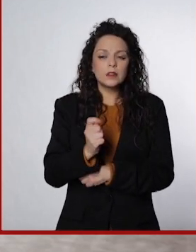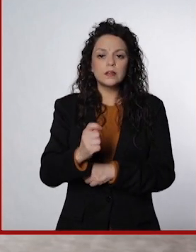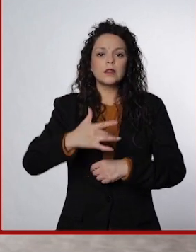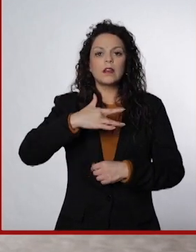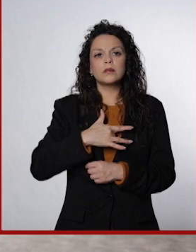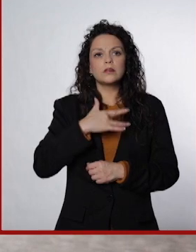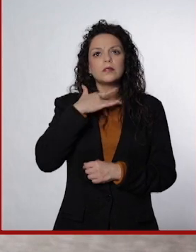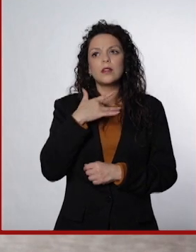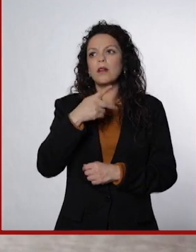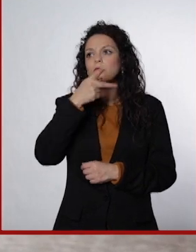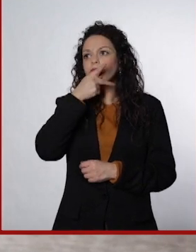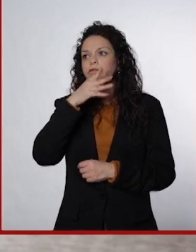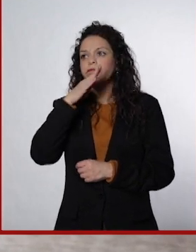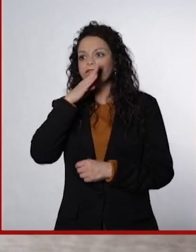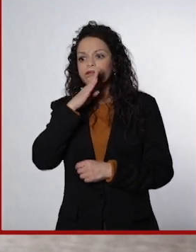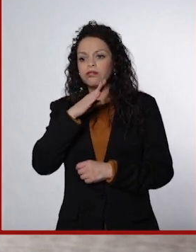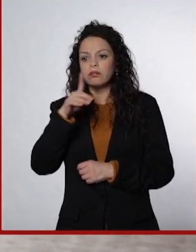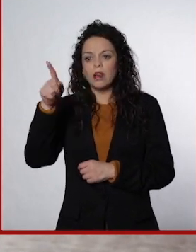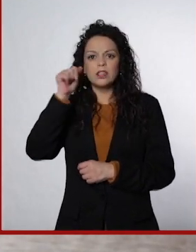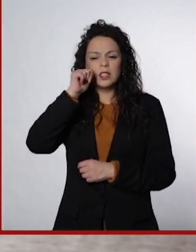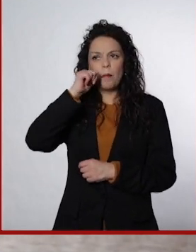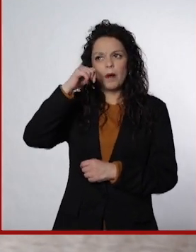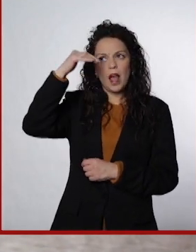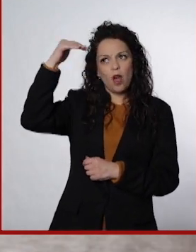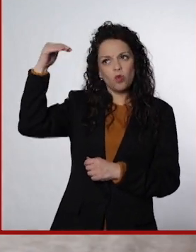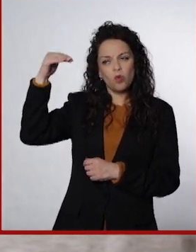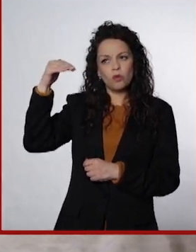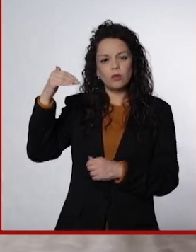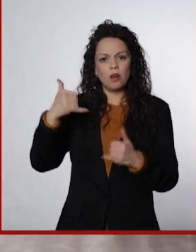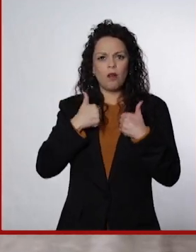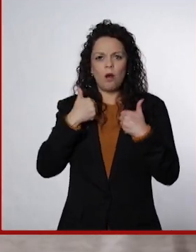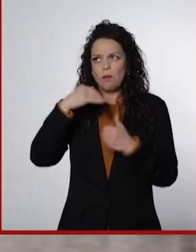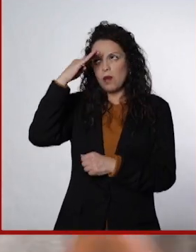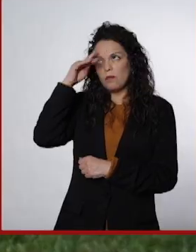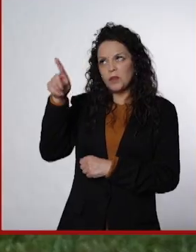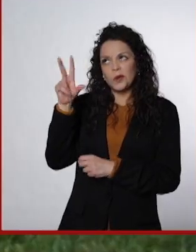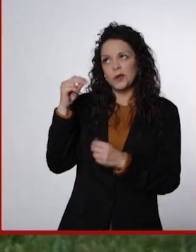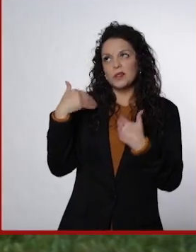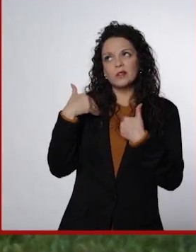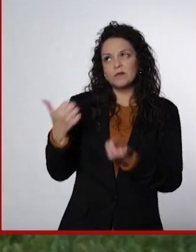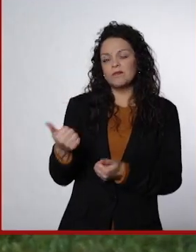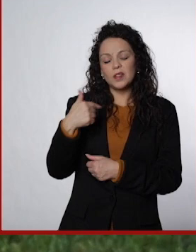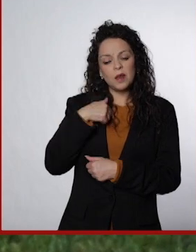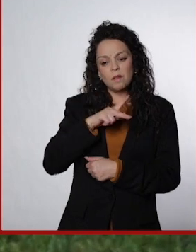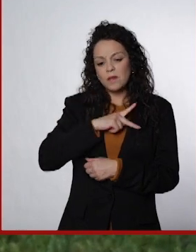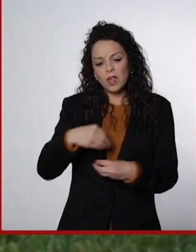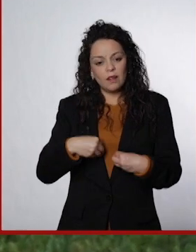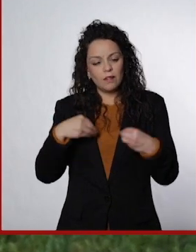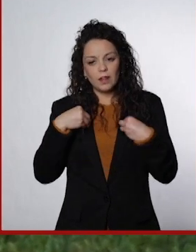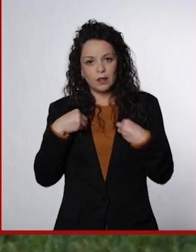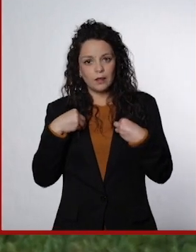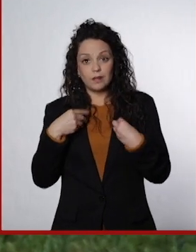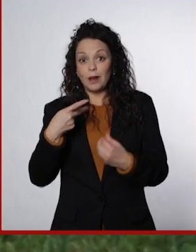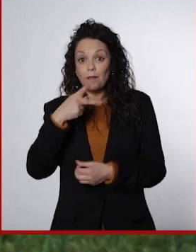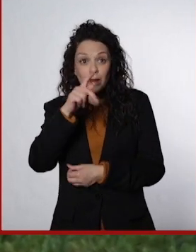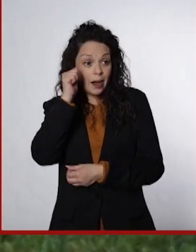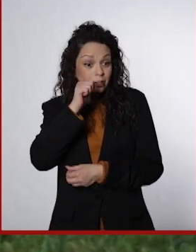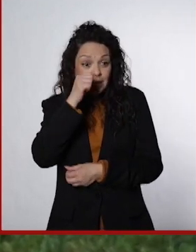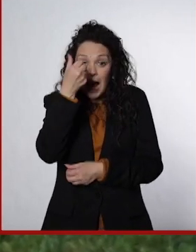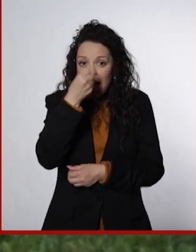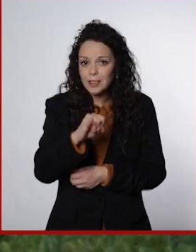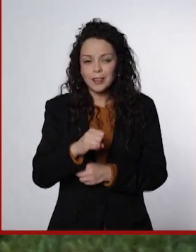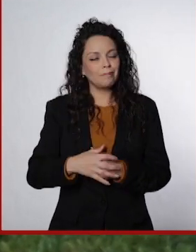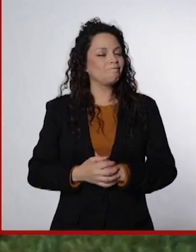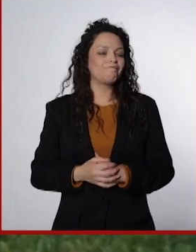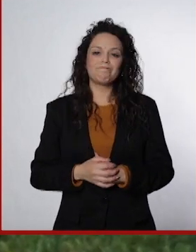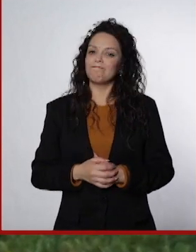los adolescentes de que la gente adulta no entiende cómo es su experiencia, lo cual no creo que sea siempre cierto. Lo que sí he